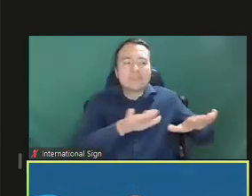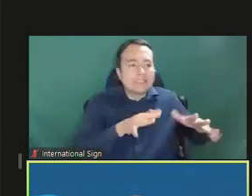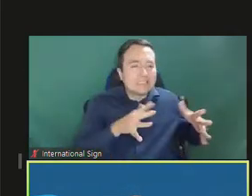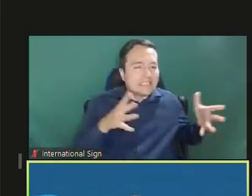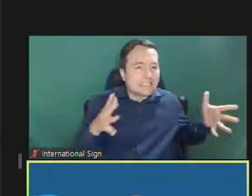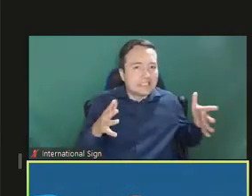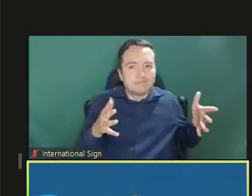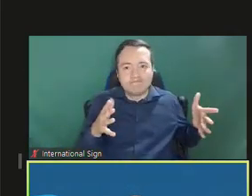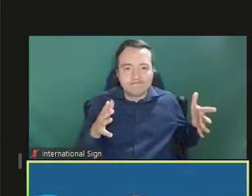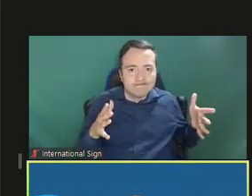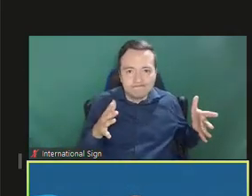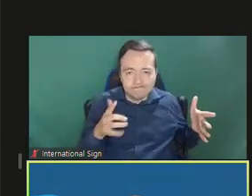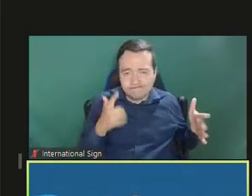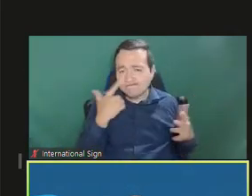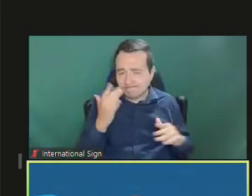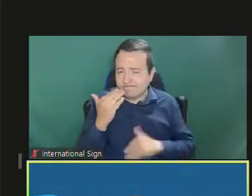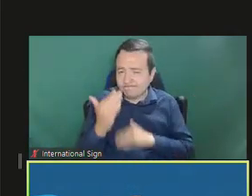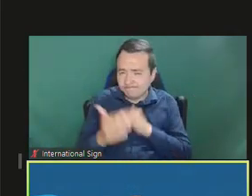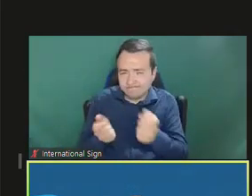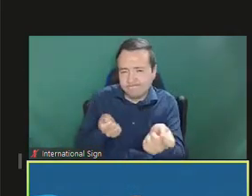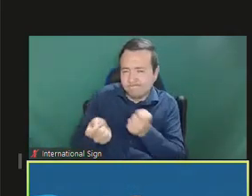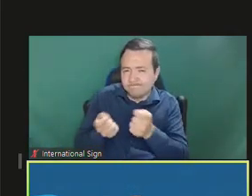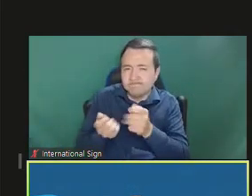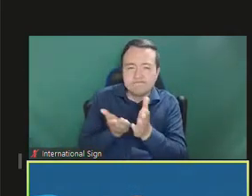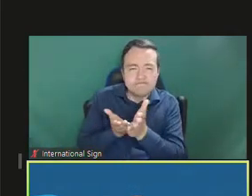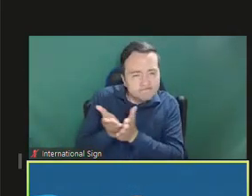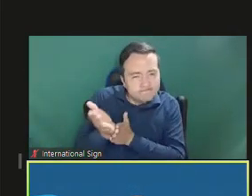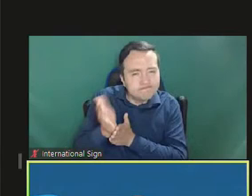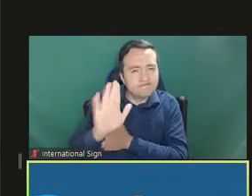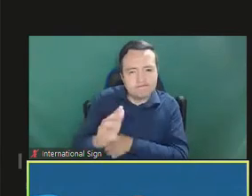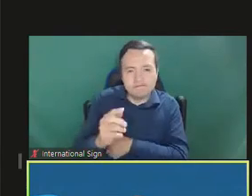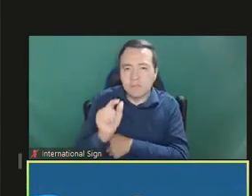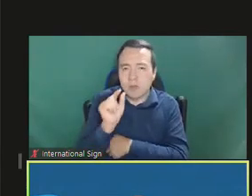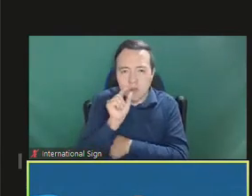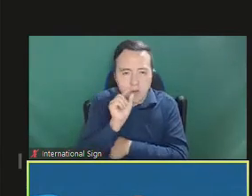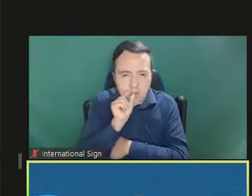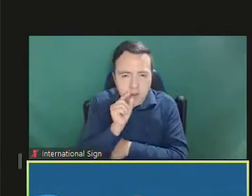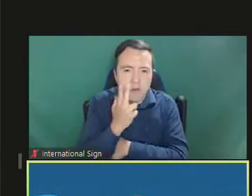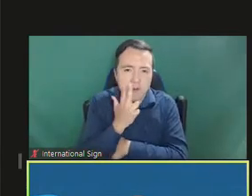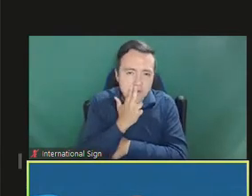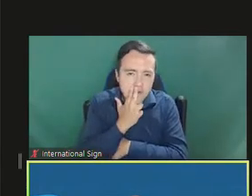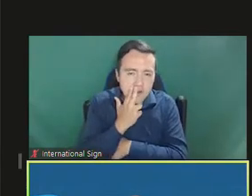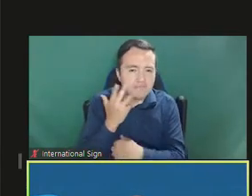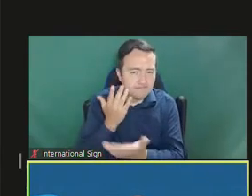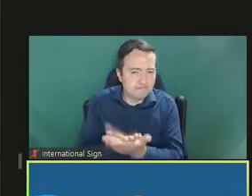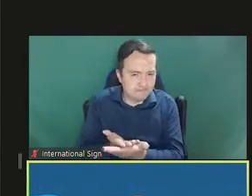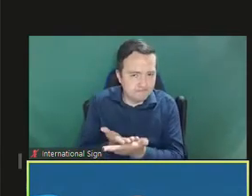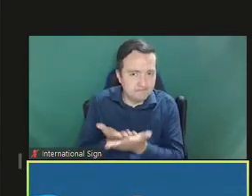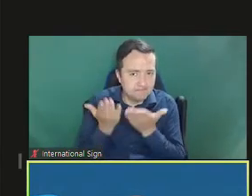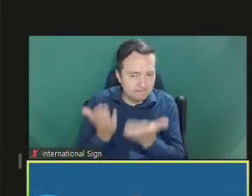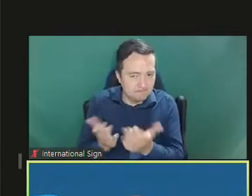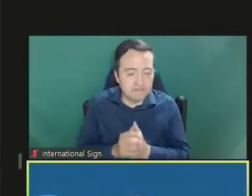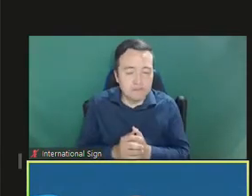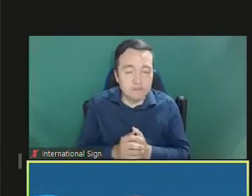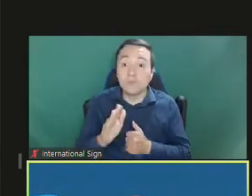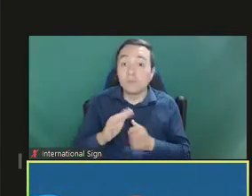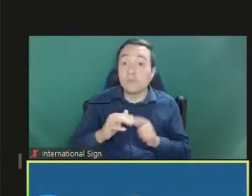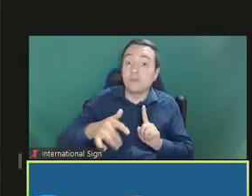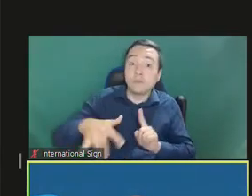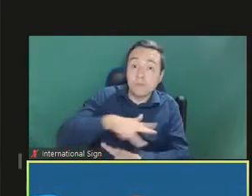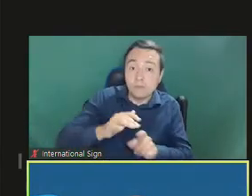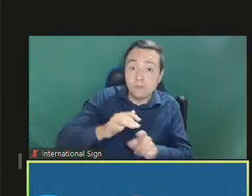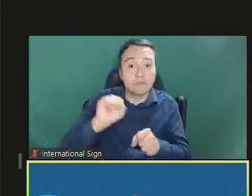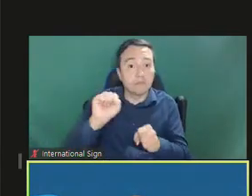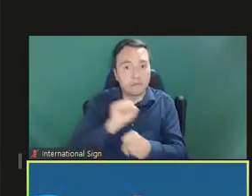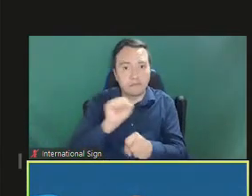en el control tabacalero personalmente lo que es la institución de ambientes de trabajo libre de humo